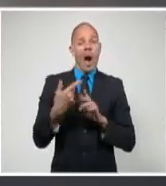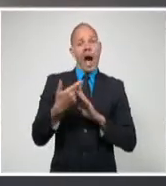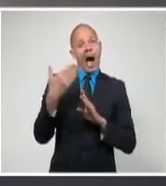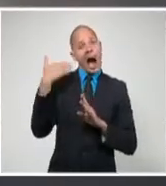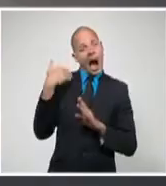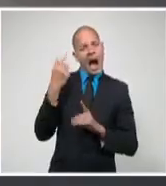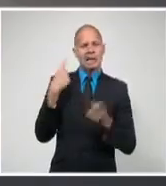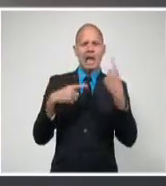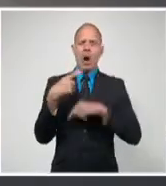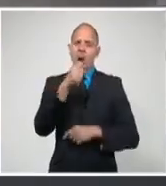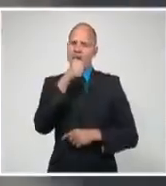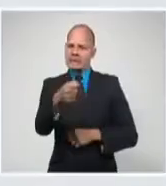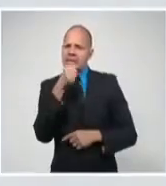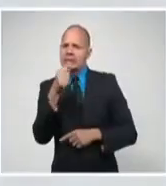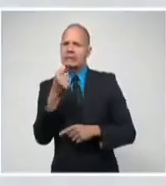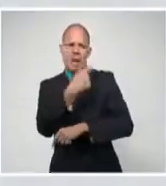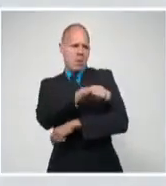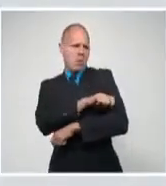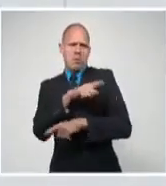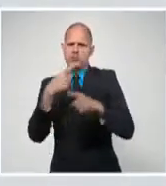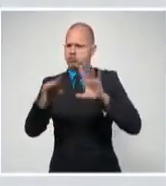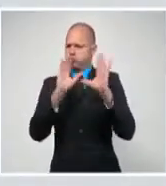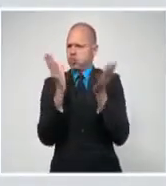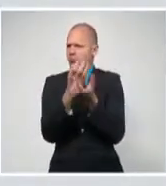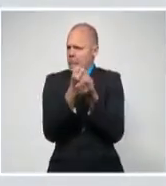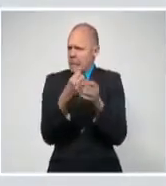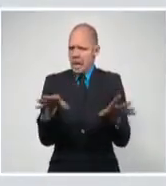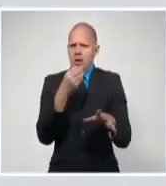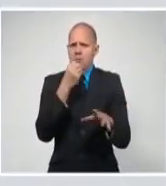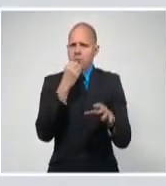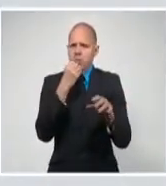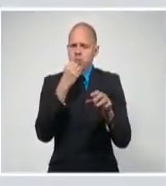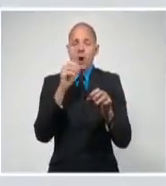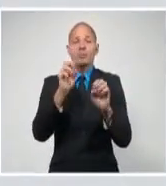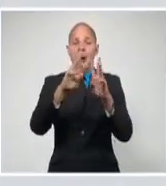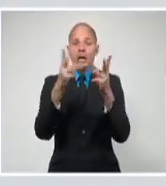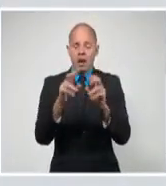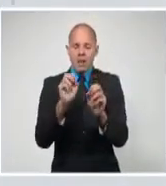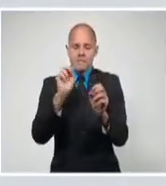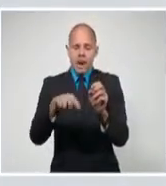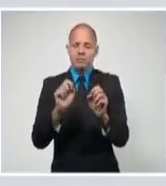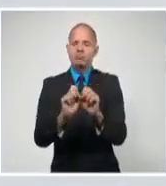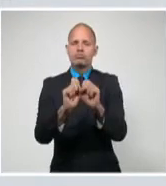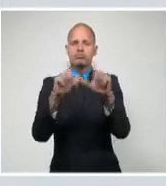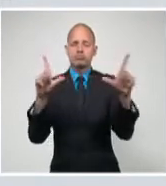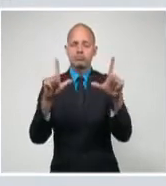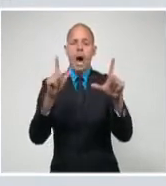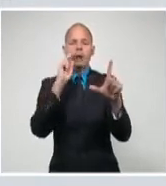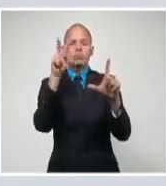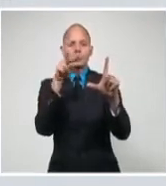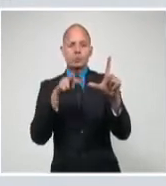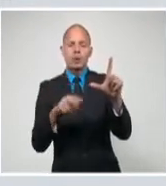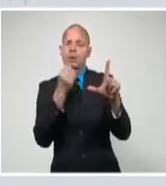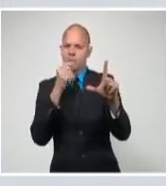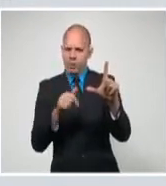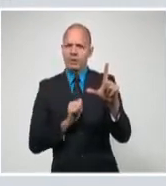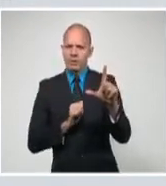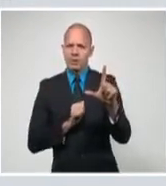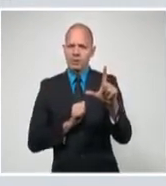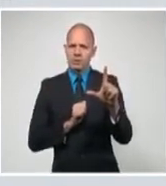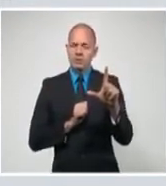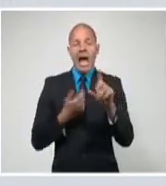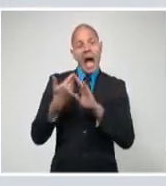por periodistas y público general. El concepto de preprint tiene su origen en la era predigital, cuando todas las revistas